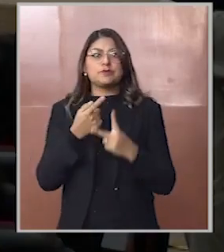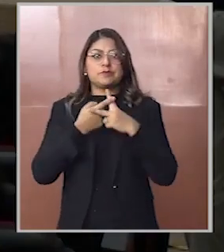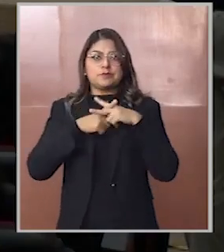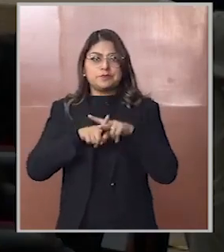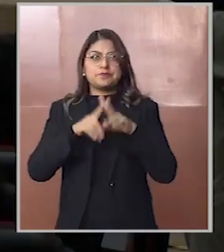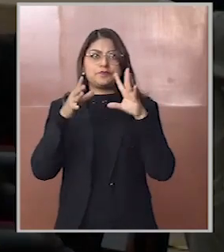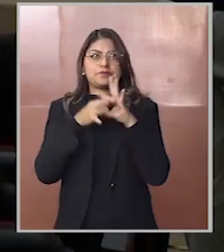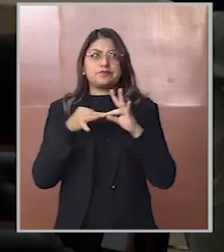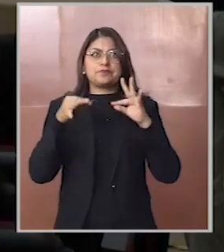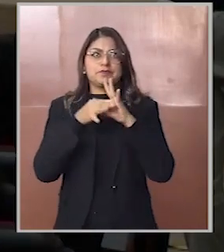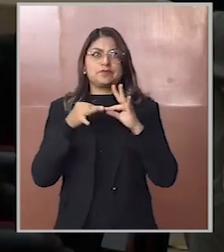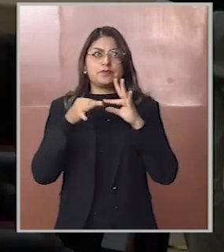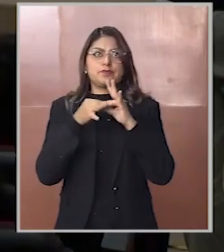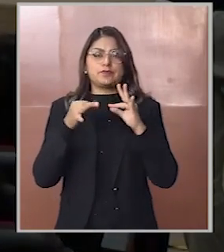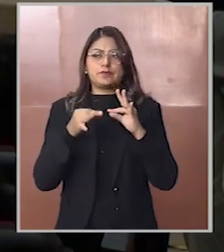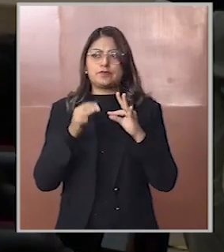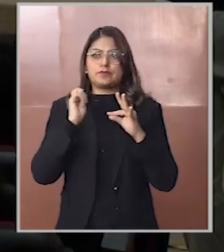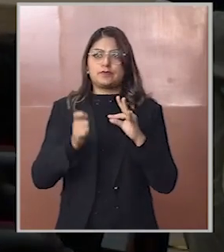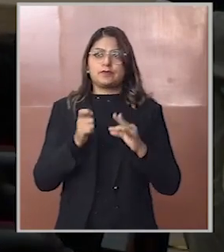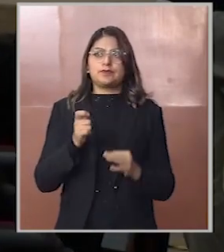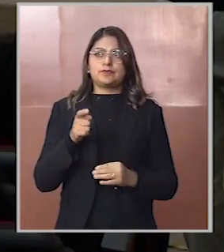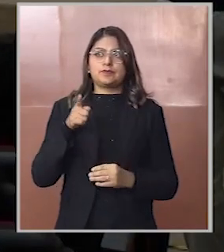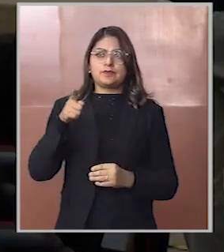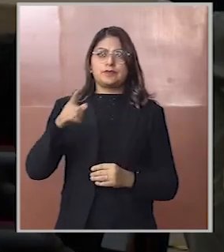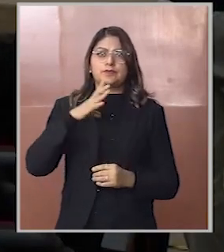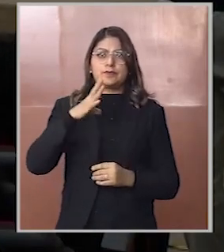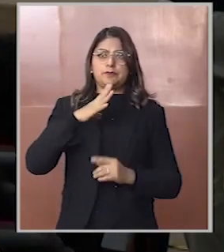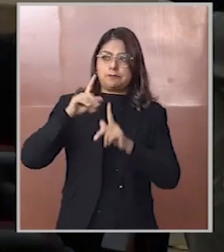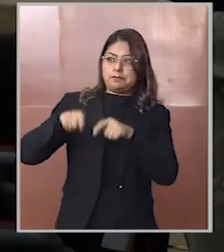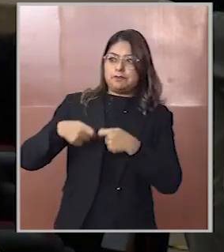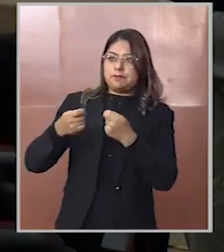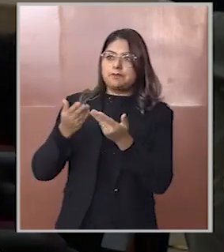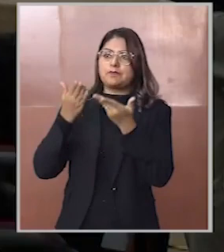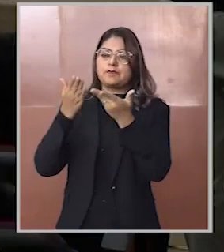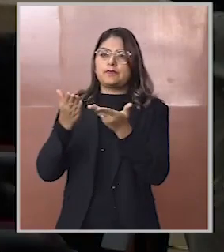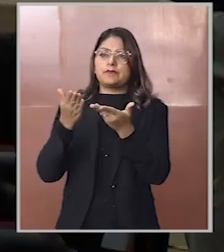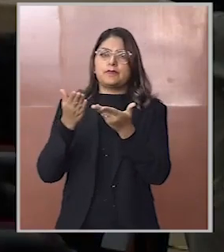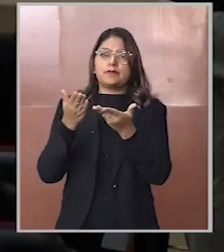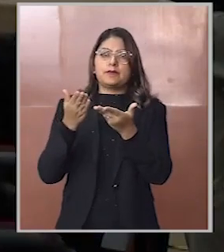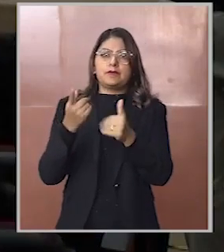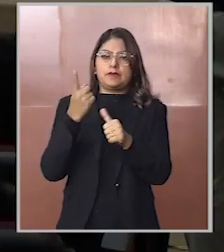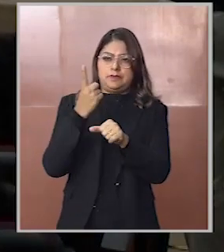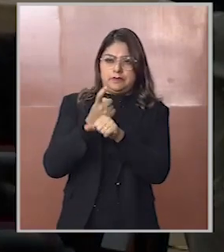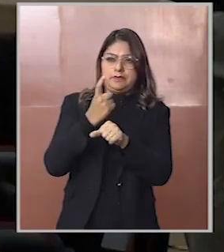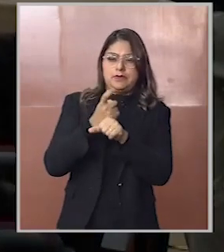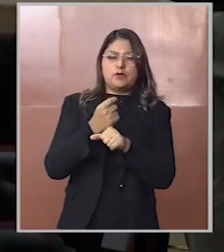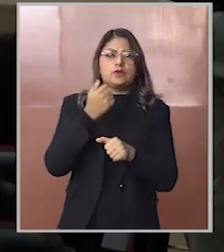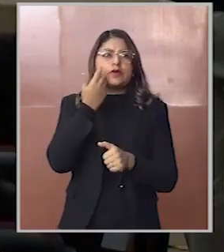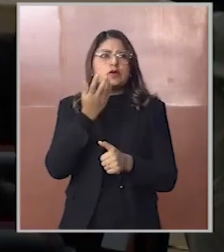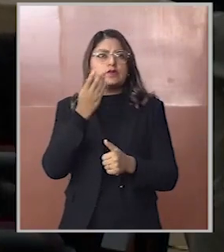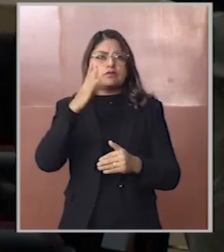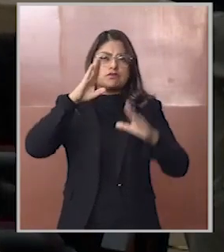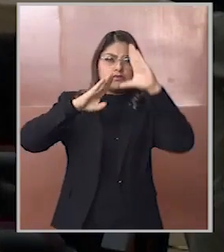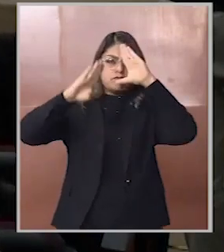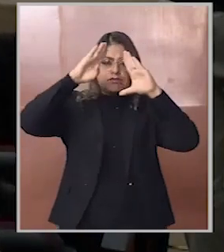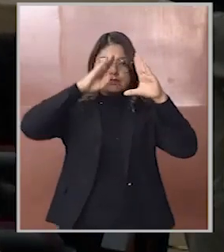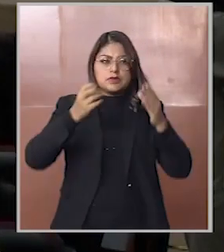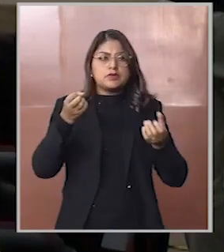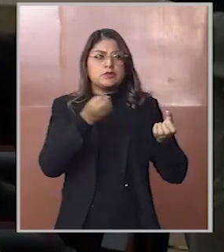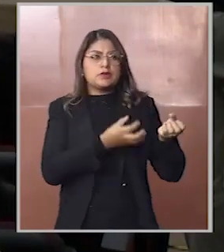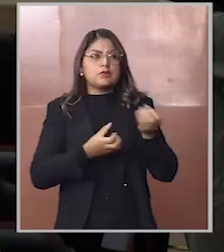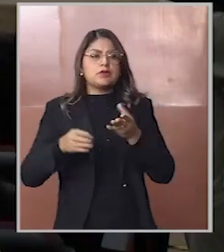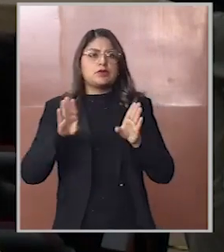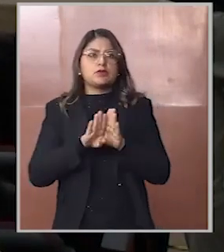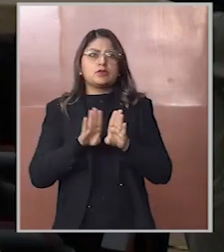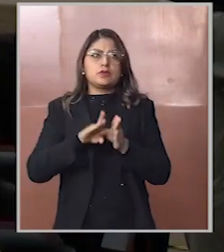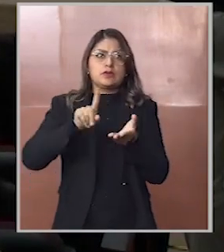mayor preámbulo me gustaría ceder el uso de la voz en primer lugar para tener algunas reflexiones sobre